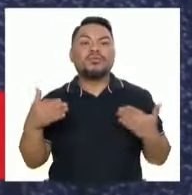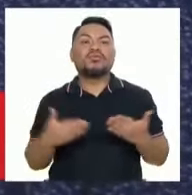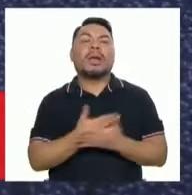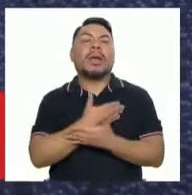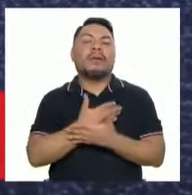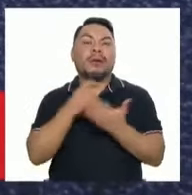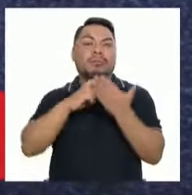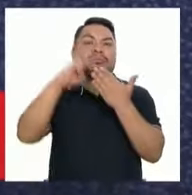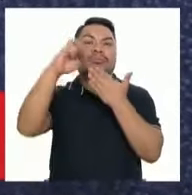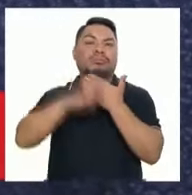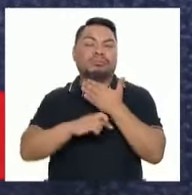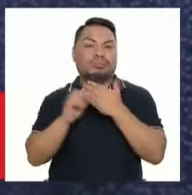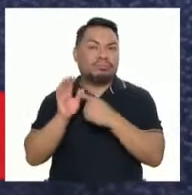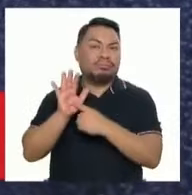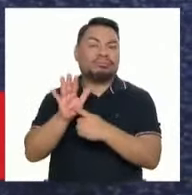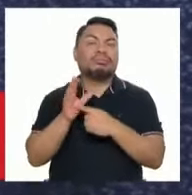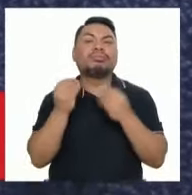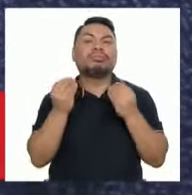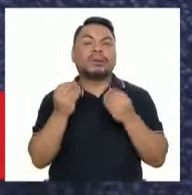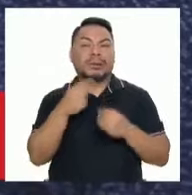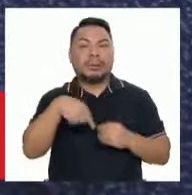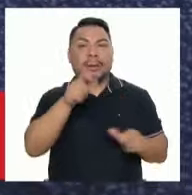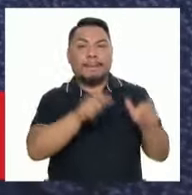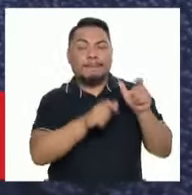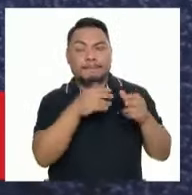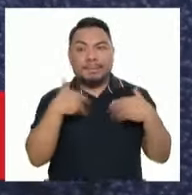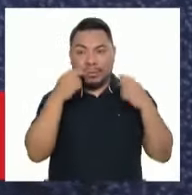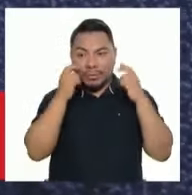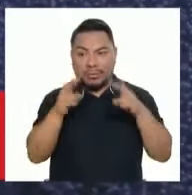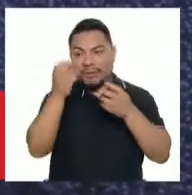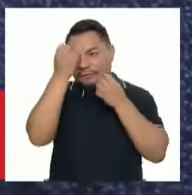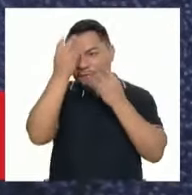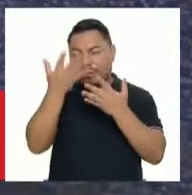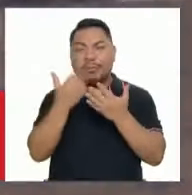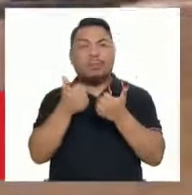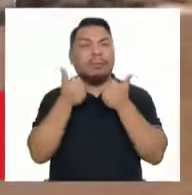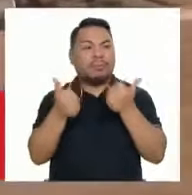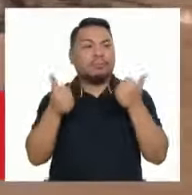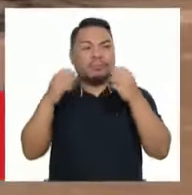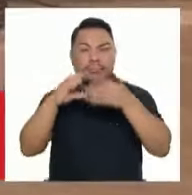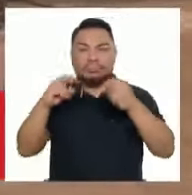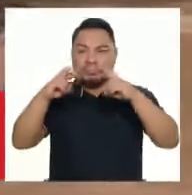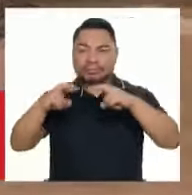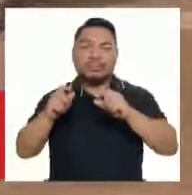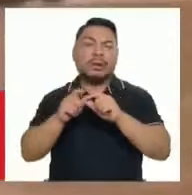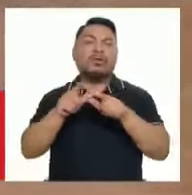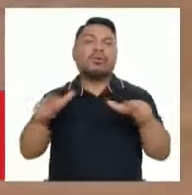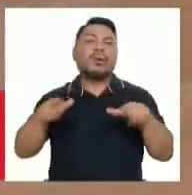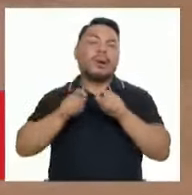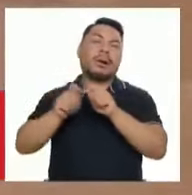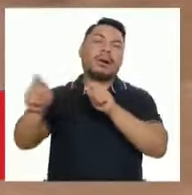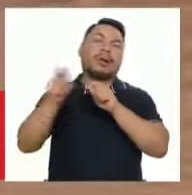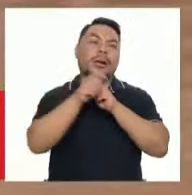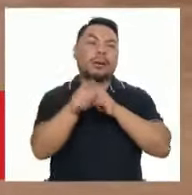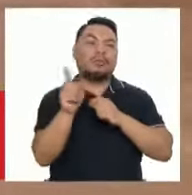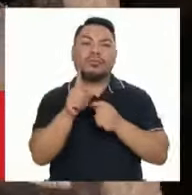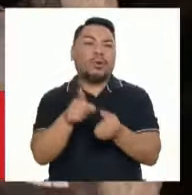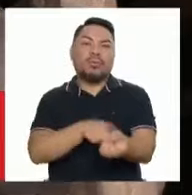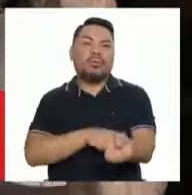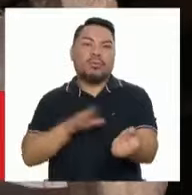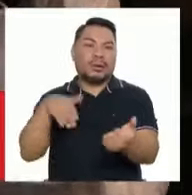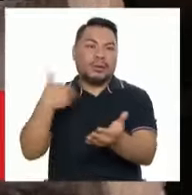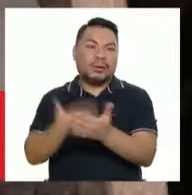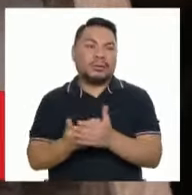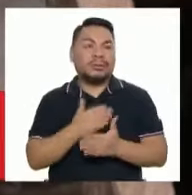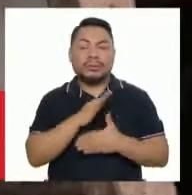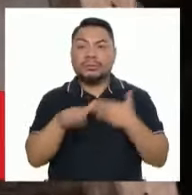alternativa porque el público va a poder ver informes bien elaborados en zonas lejanas donde no se acostumbra llegar,